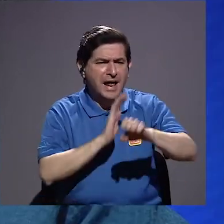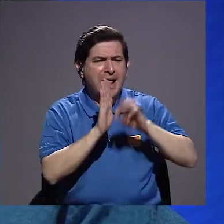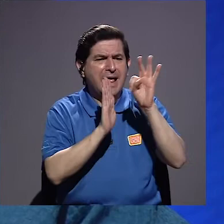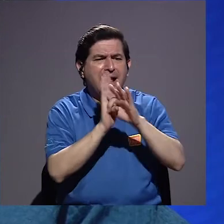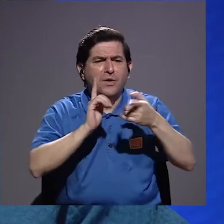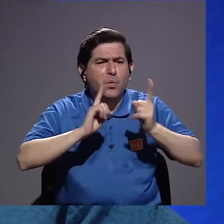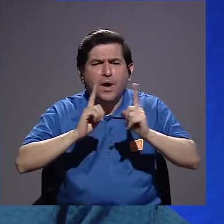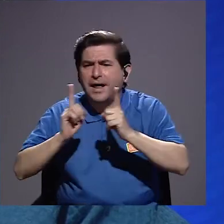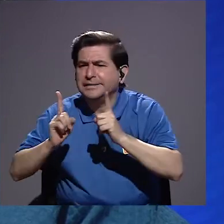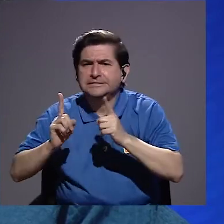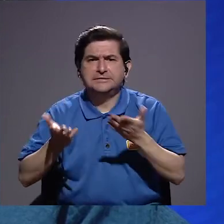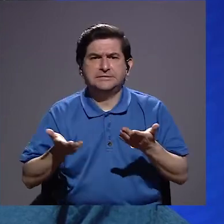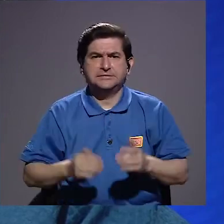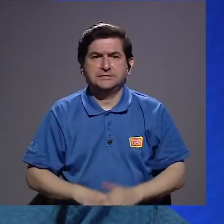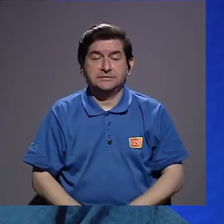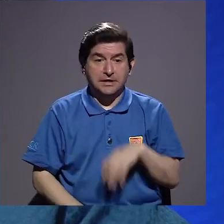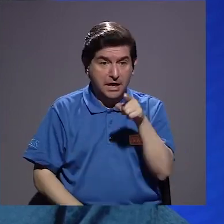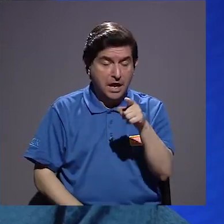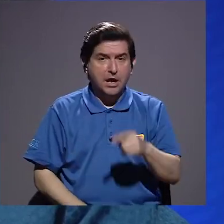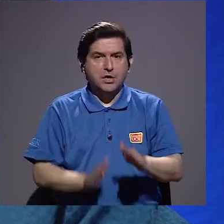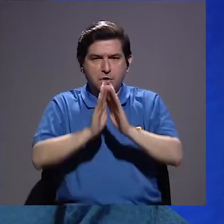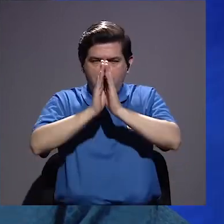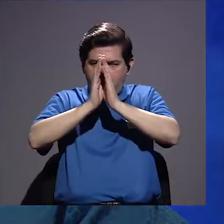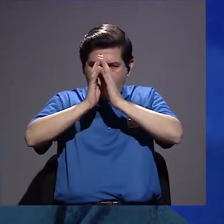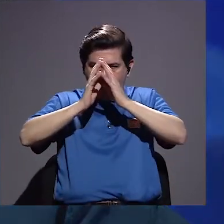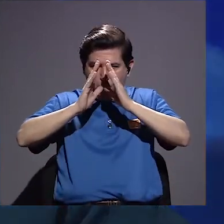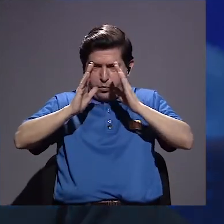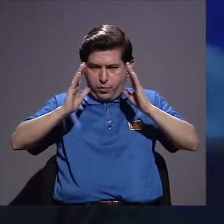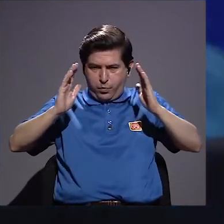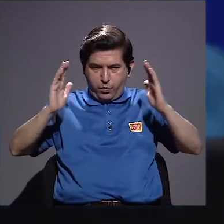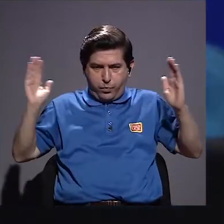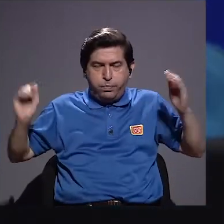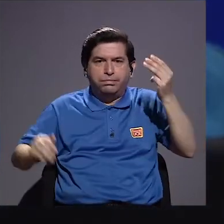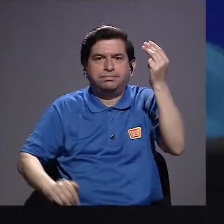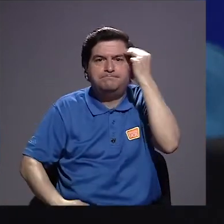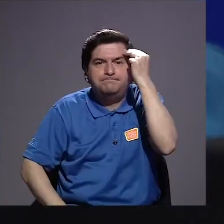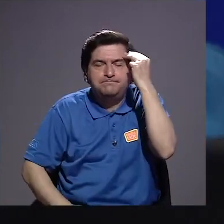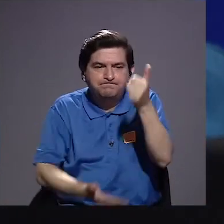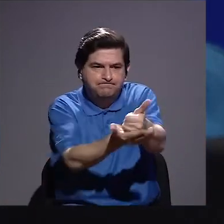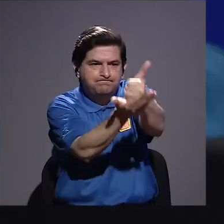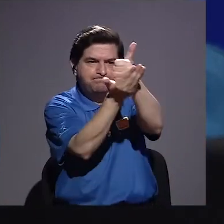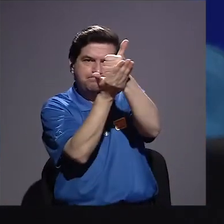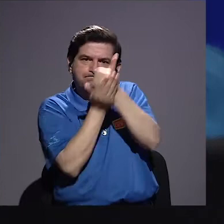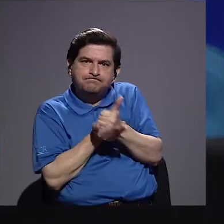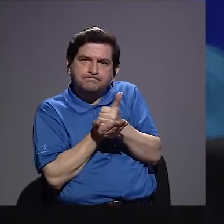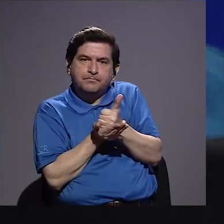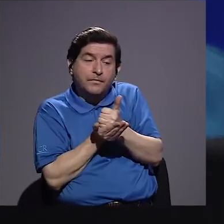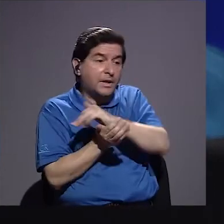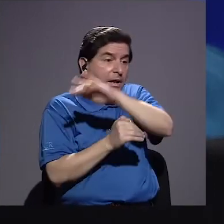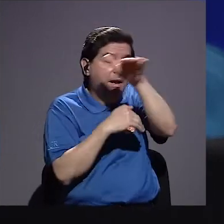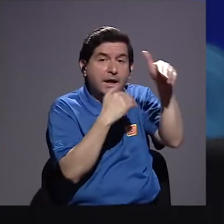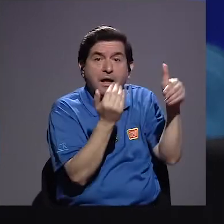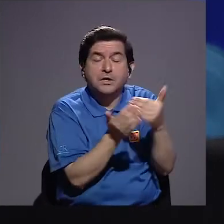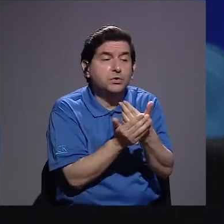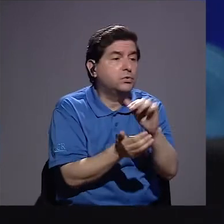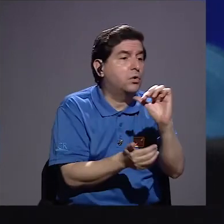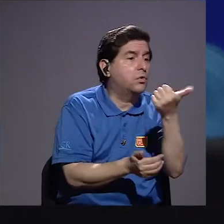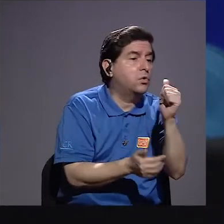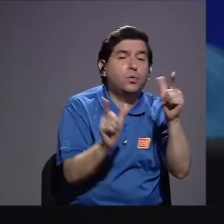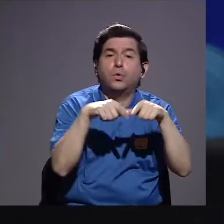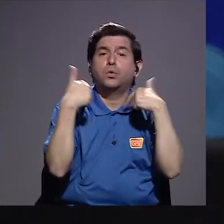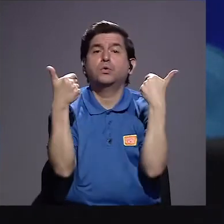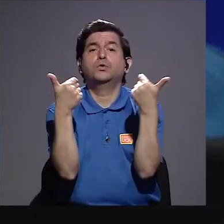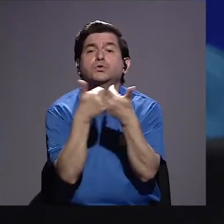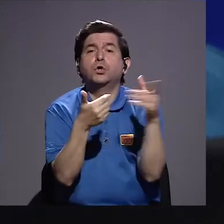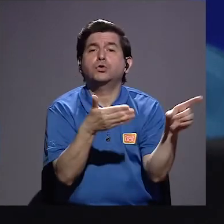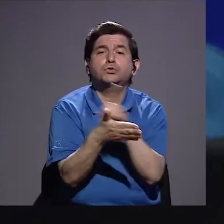hablando, qué estereotipos existen, todo eso te va ampliando la mente y le va sirviendo a todos